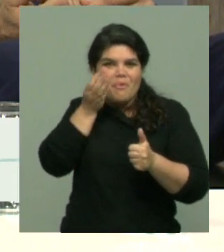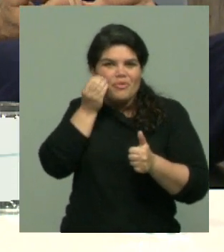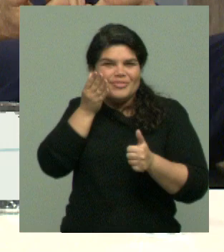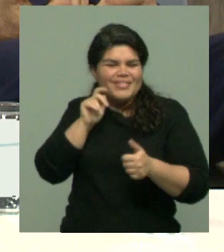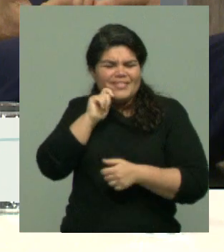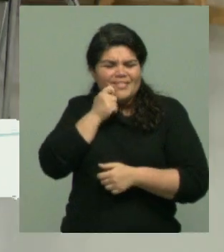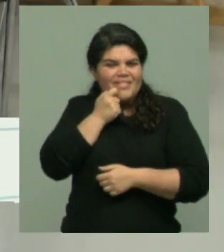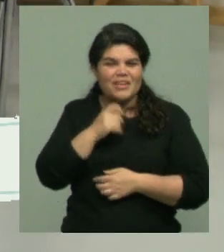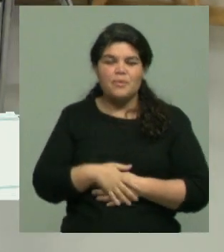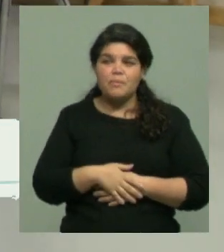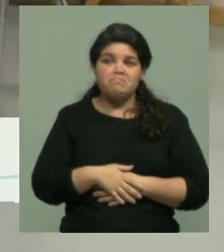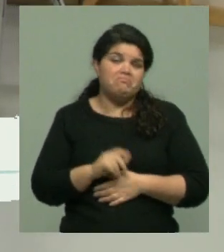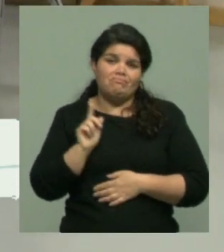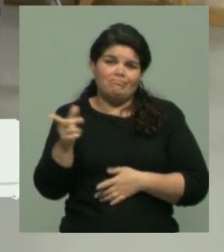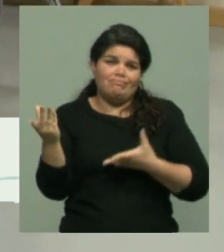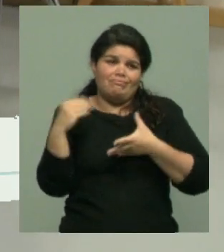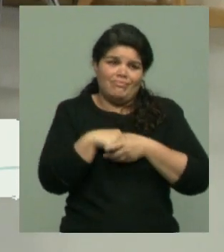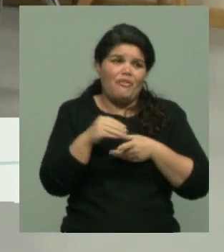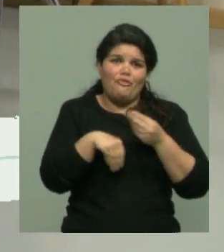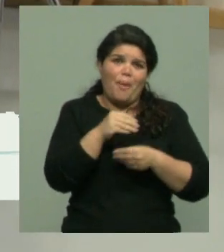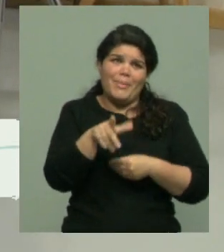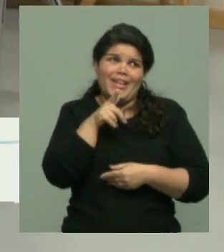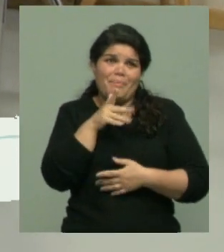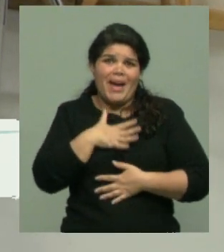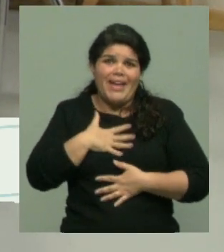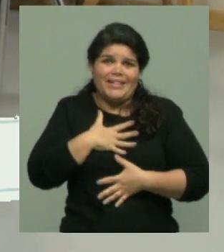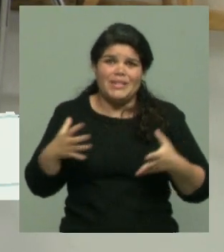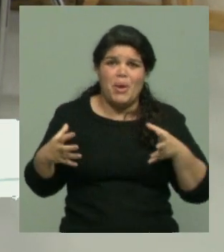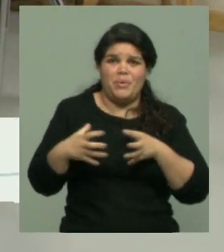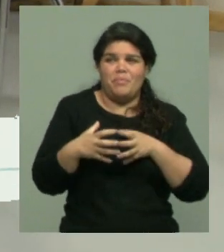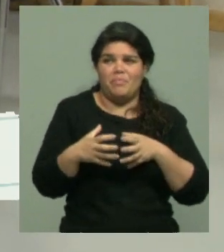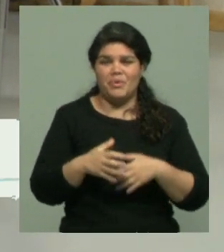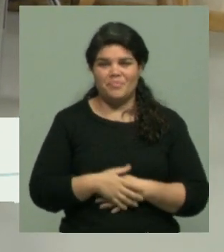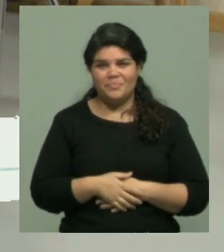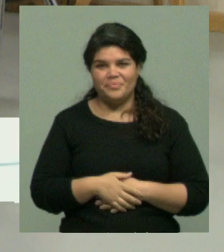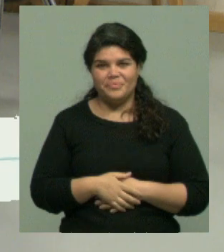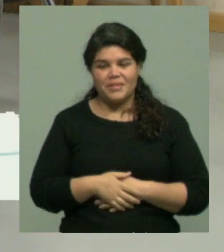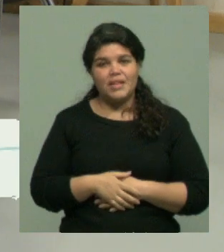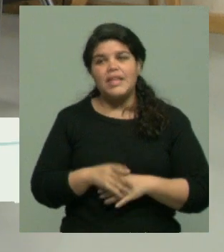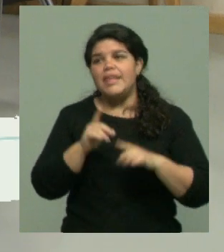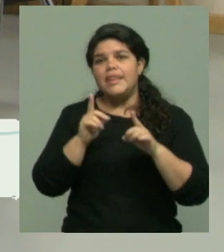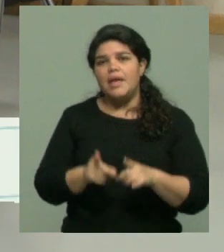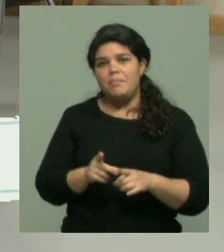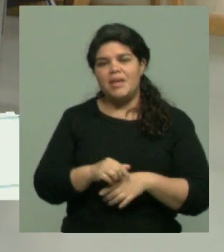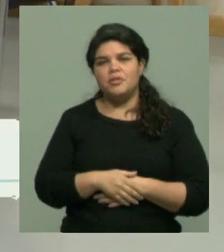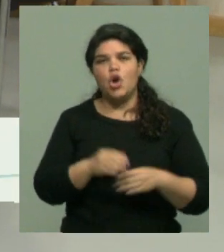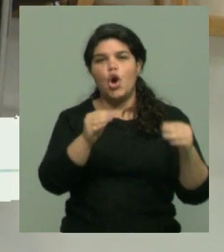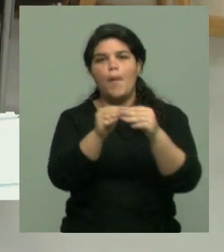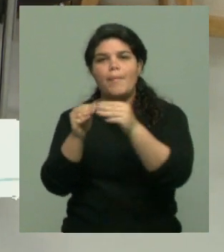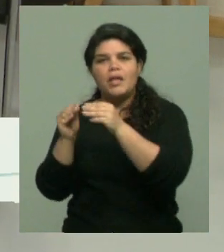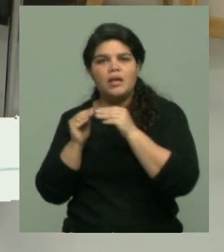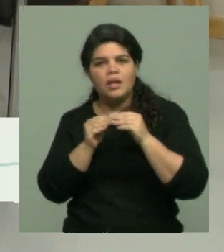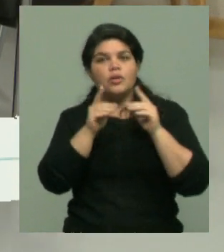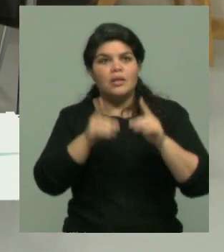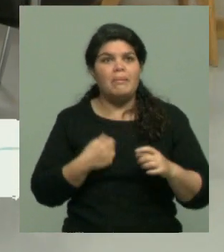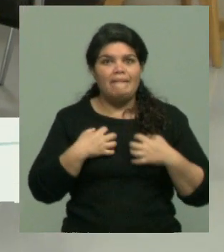Para nosotros también es familia. Claro, Fernando, somos el equipo. Claro. Sí. ¿Y qué decían los otros compañeros del equipo? También esperando ese momento,